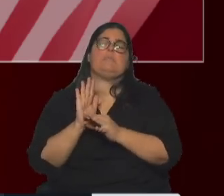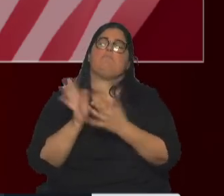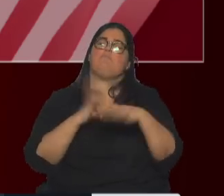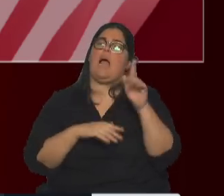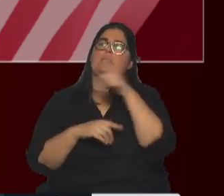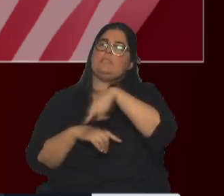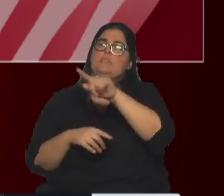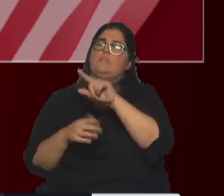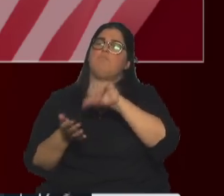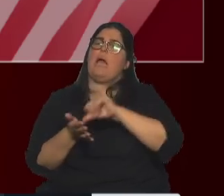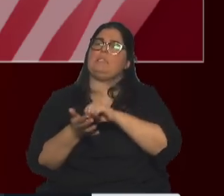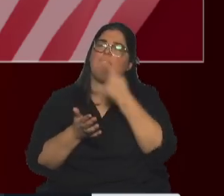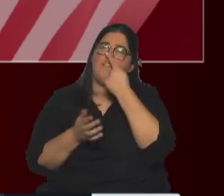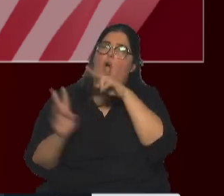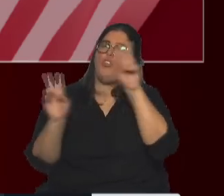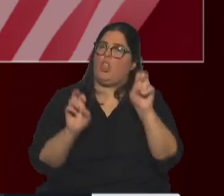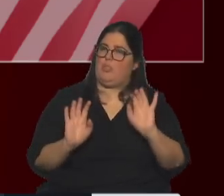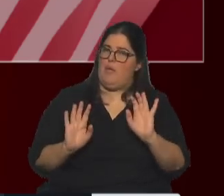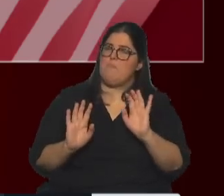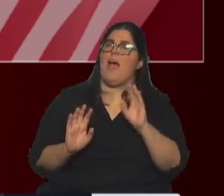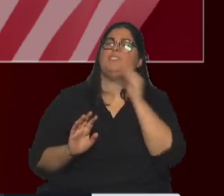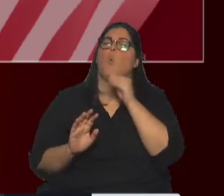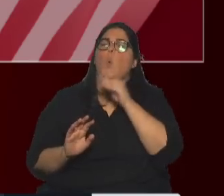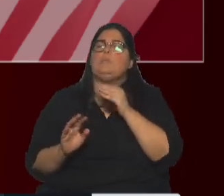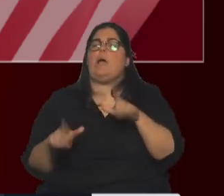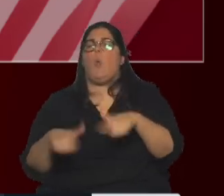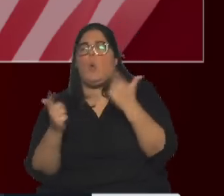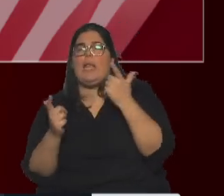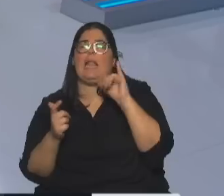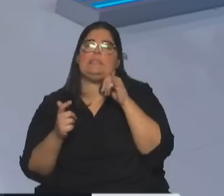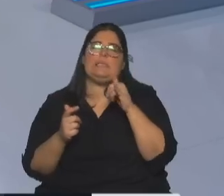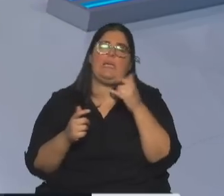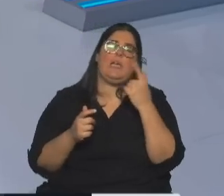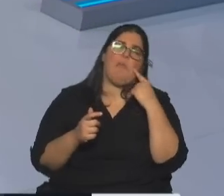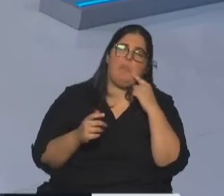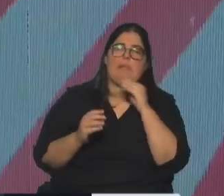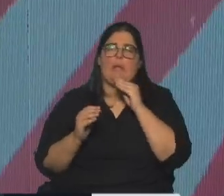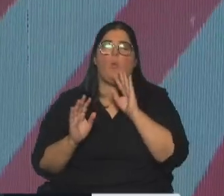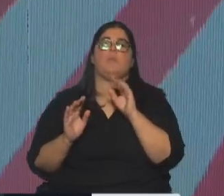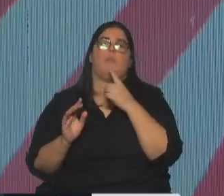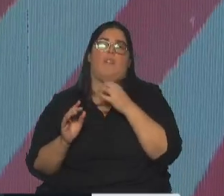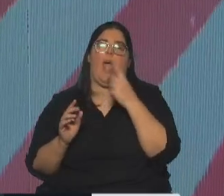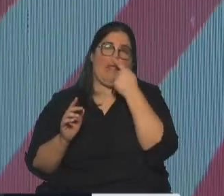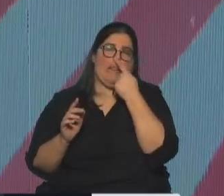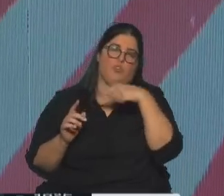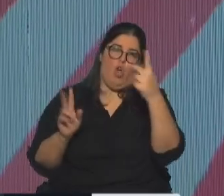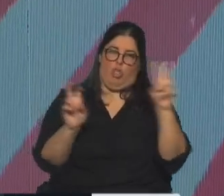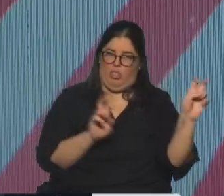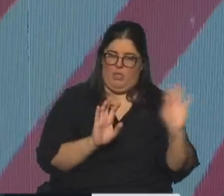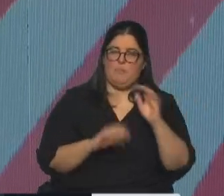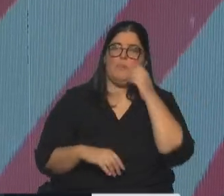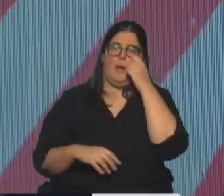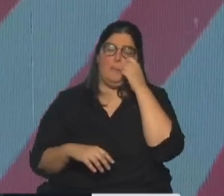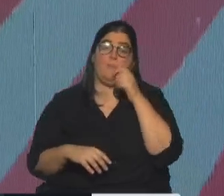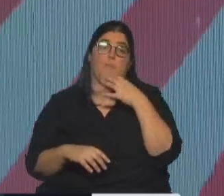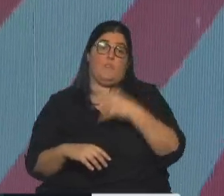estos países son otras cosas. Y la excusa nuclear es, si se quiere, el chivo expiatorio. Tal cual, pero los encuentros fueron avanzando.